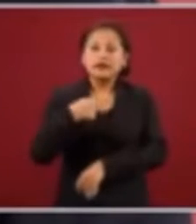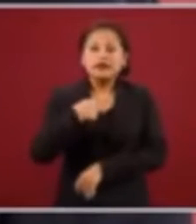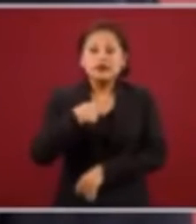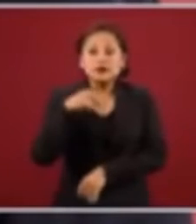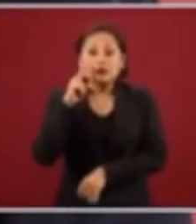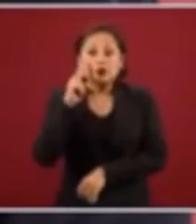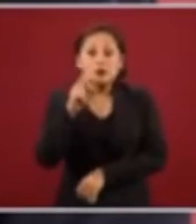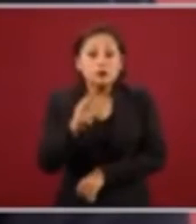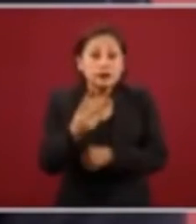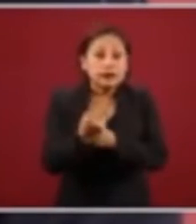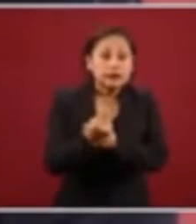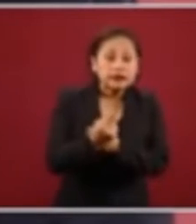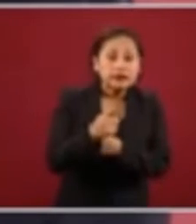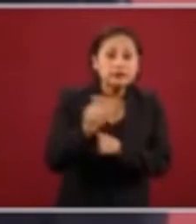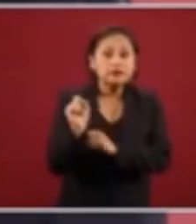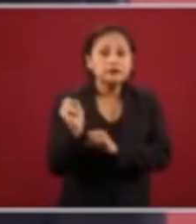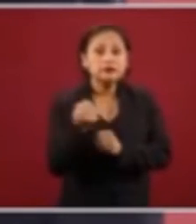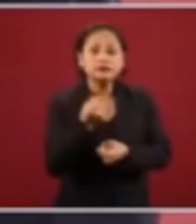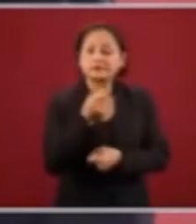porque